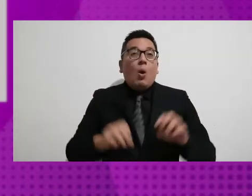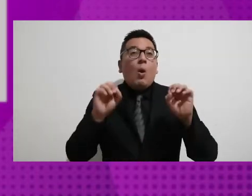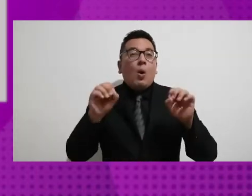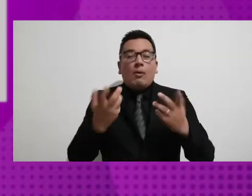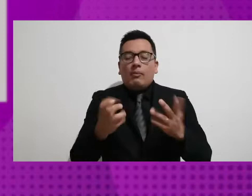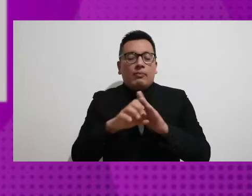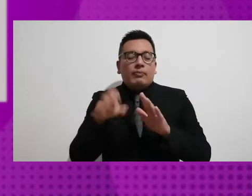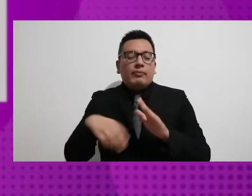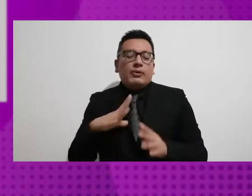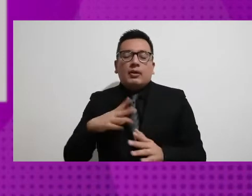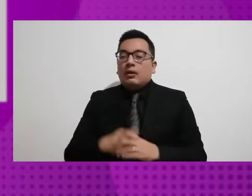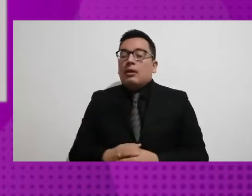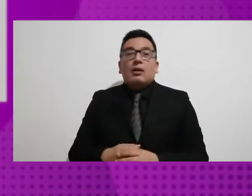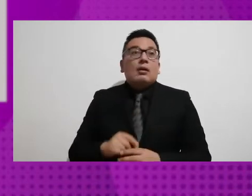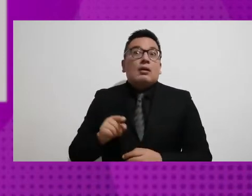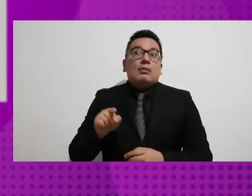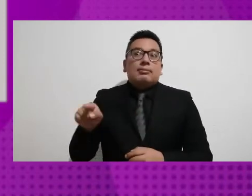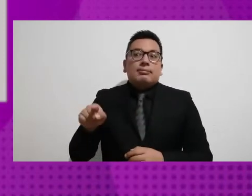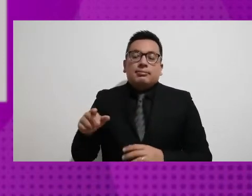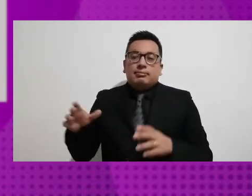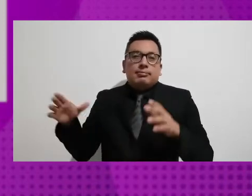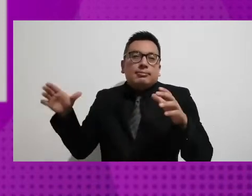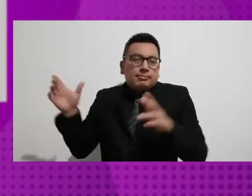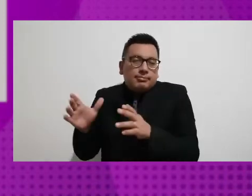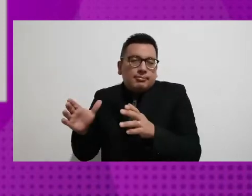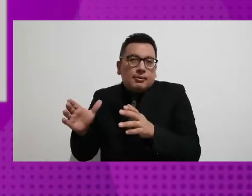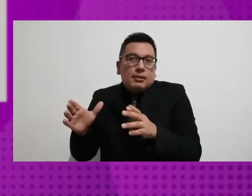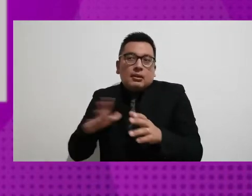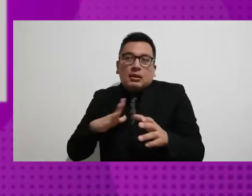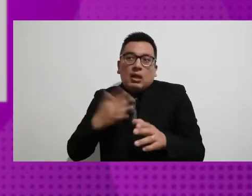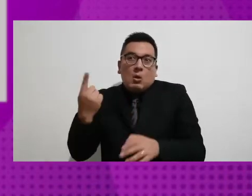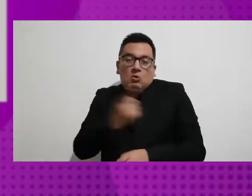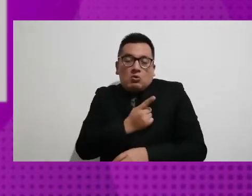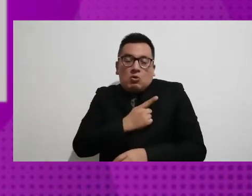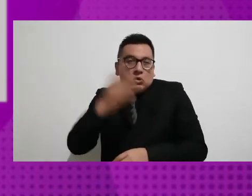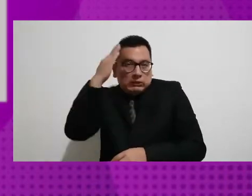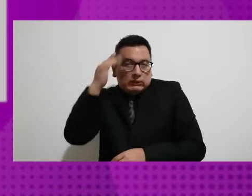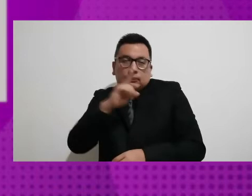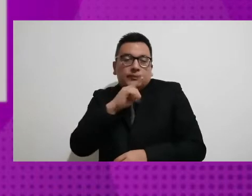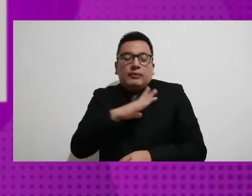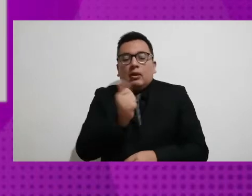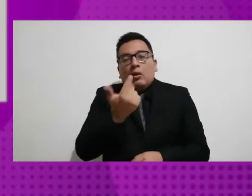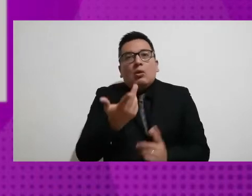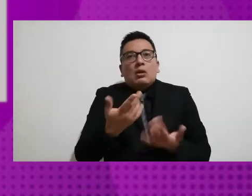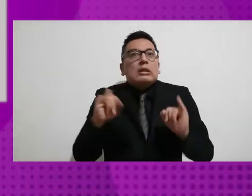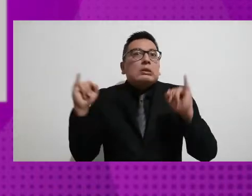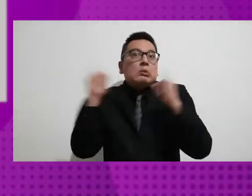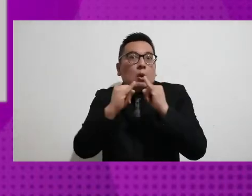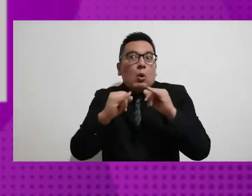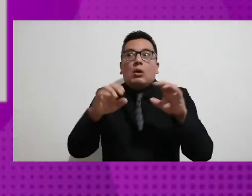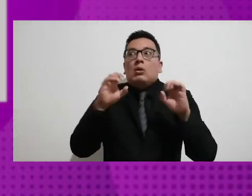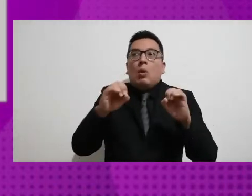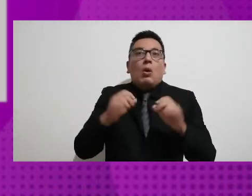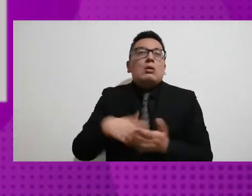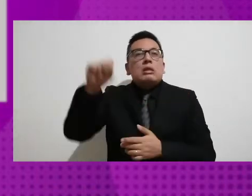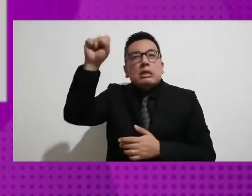de esa institución superior ceden algunas de sus facultades para que las ejerza de forma exclusiva, y